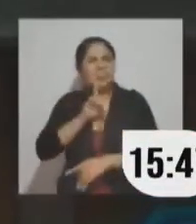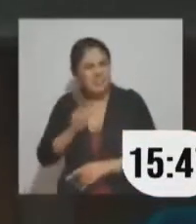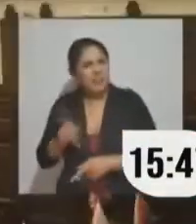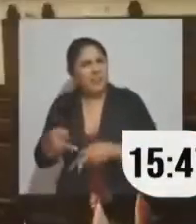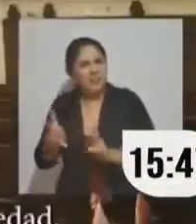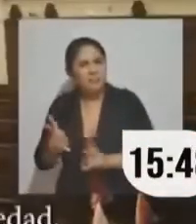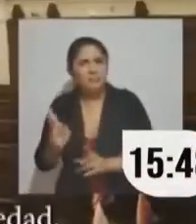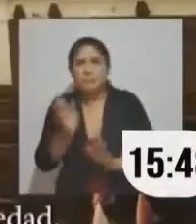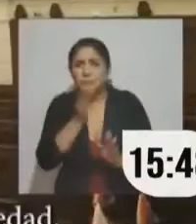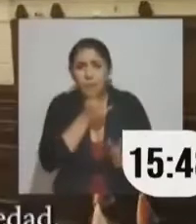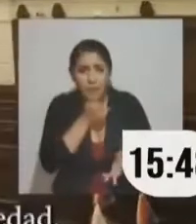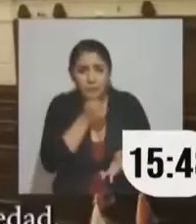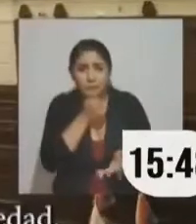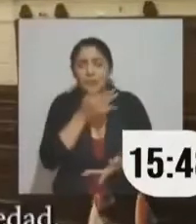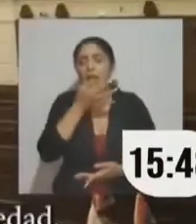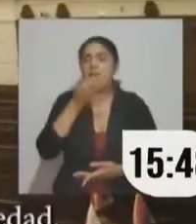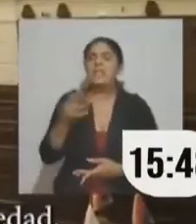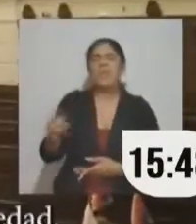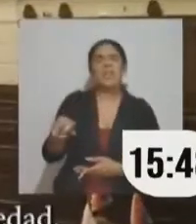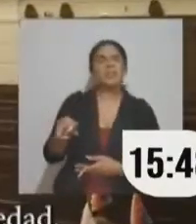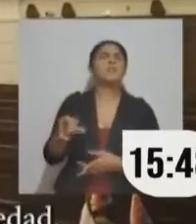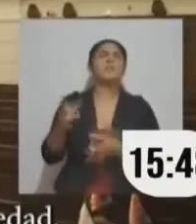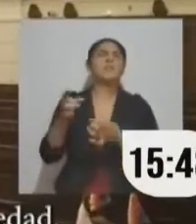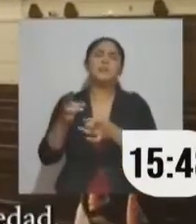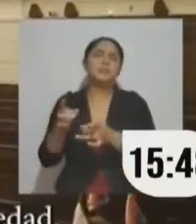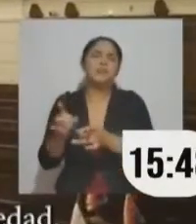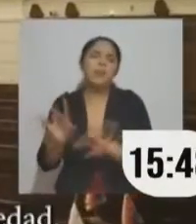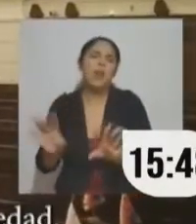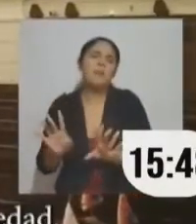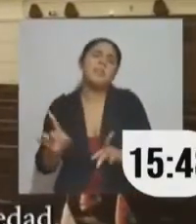también muchas veces quedan excluidas porque la familia,